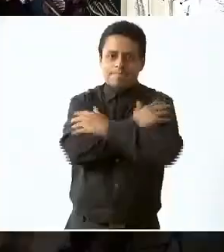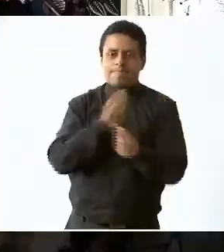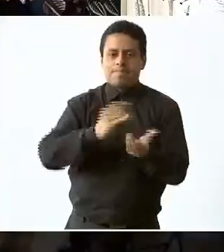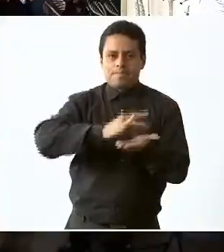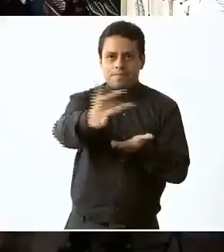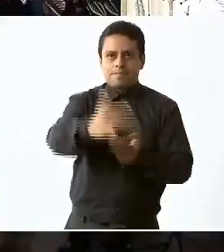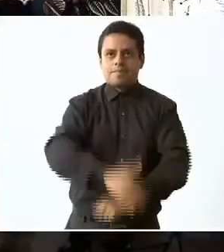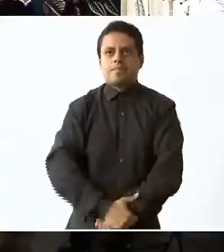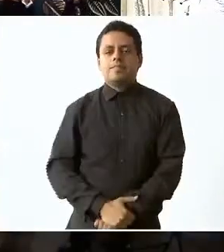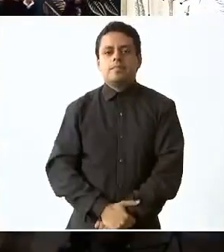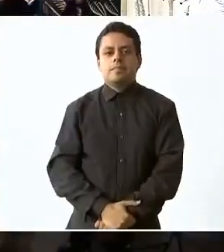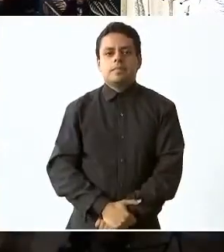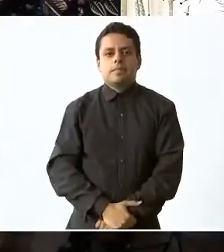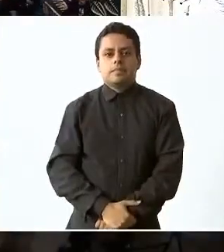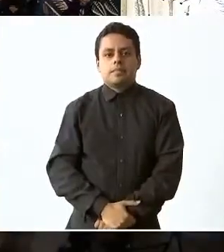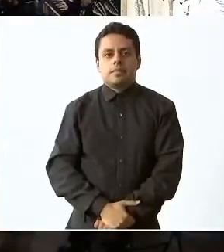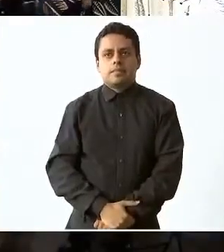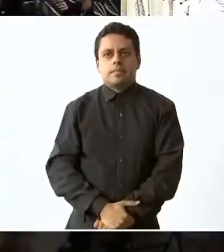gracias.